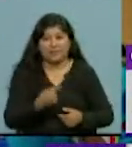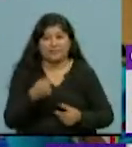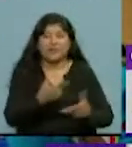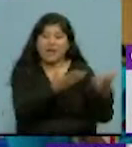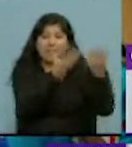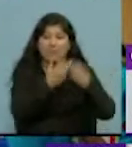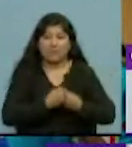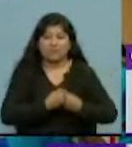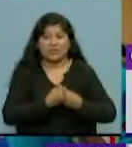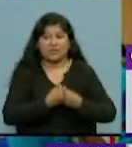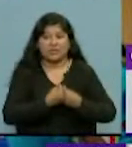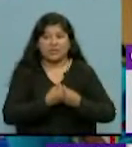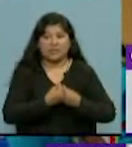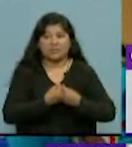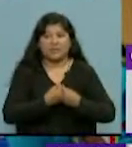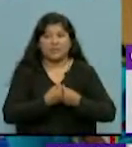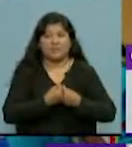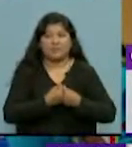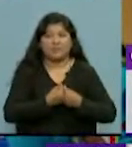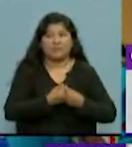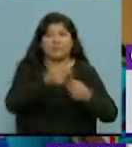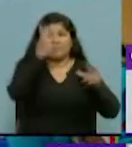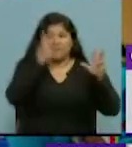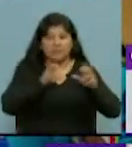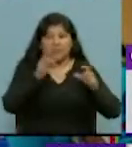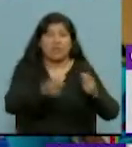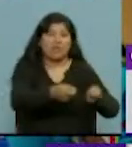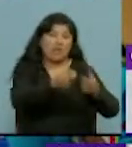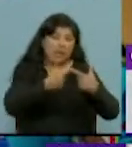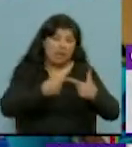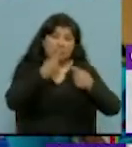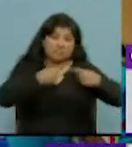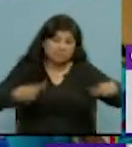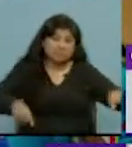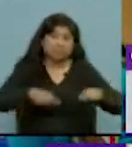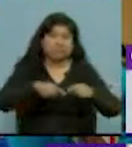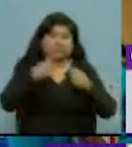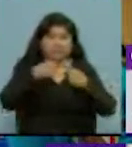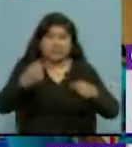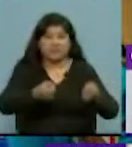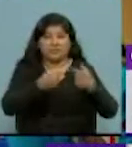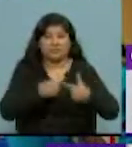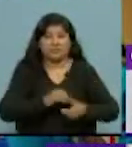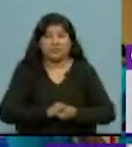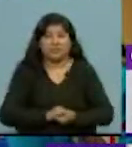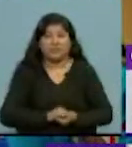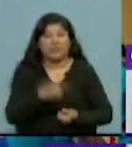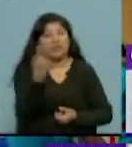Colaboran chisitos, gelatinas, frutos, cereales. Y nuestro